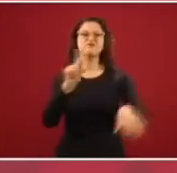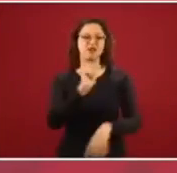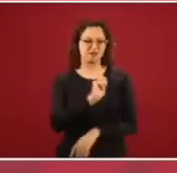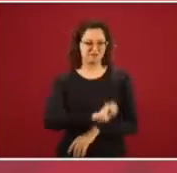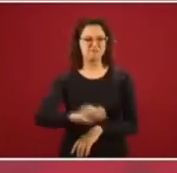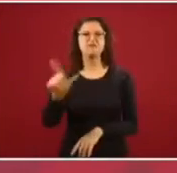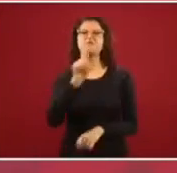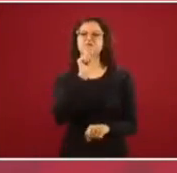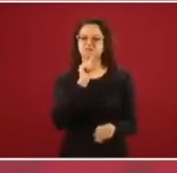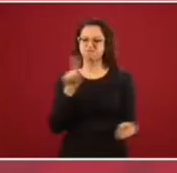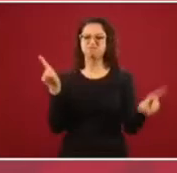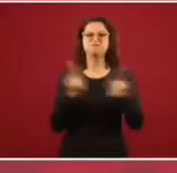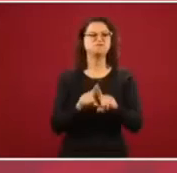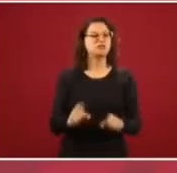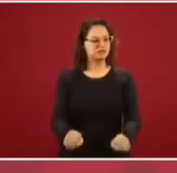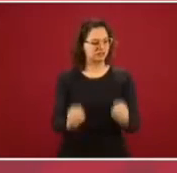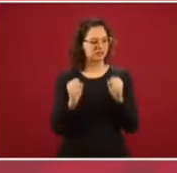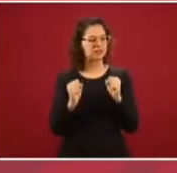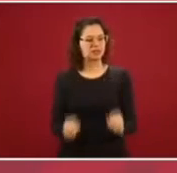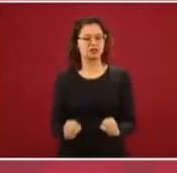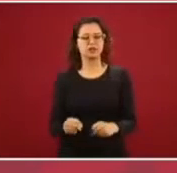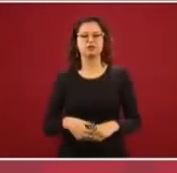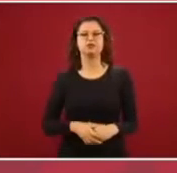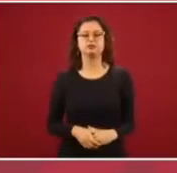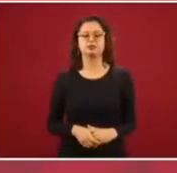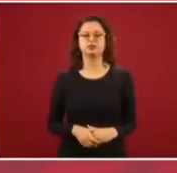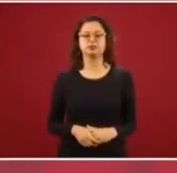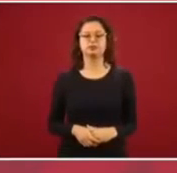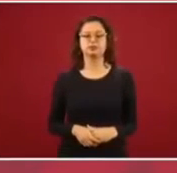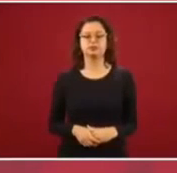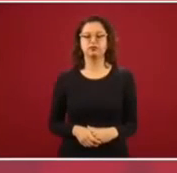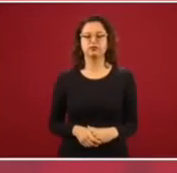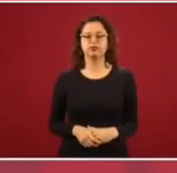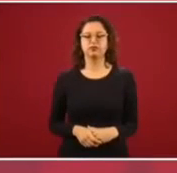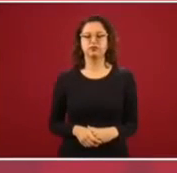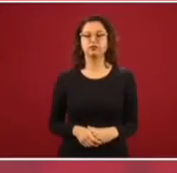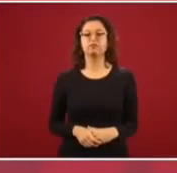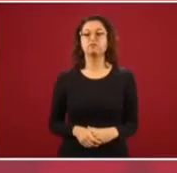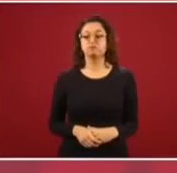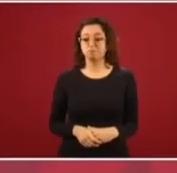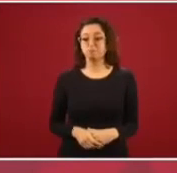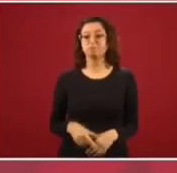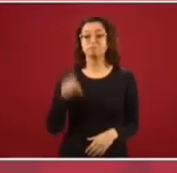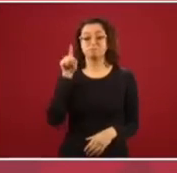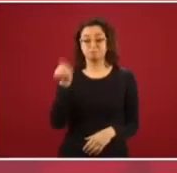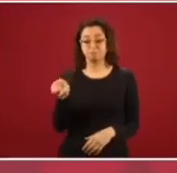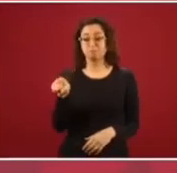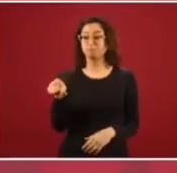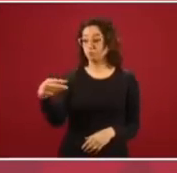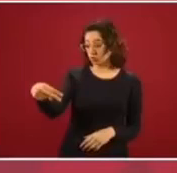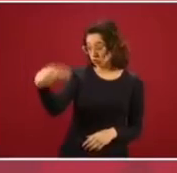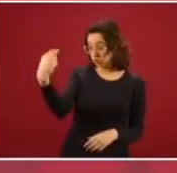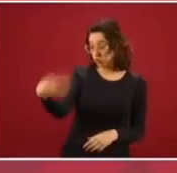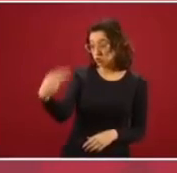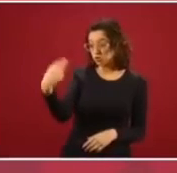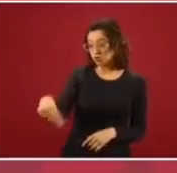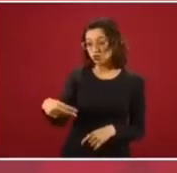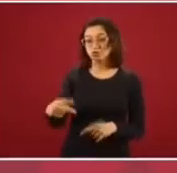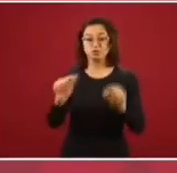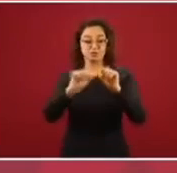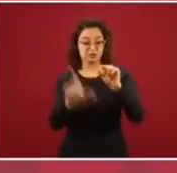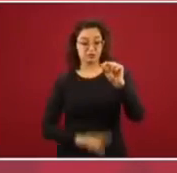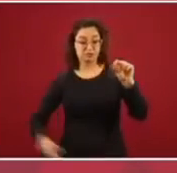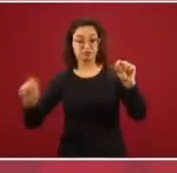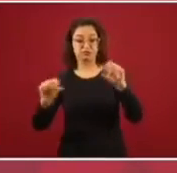que este va a conocerse su responsabilidad en méxico